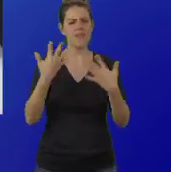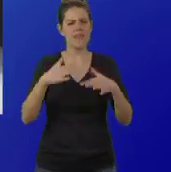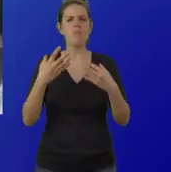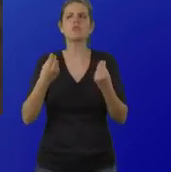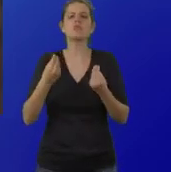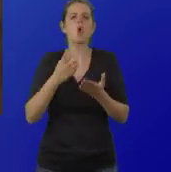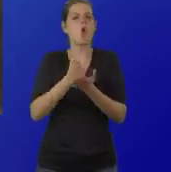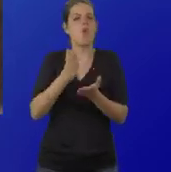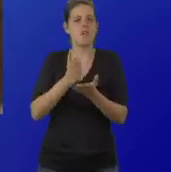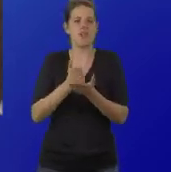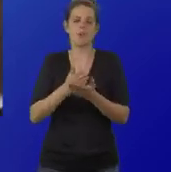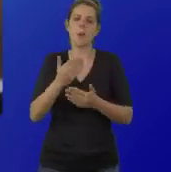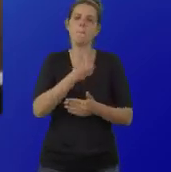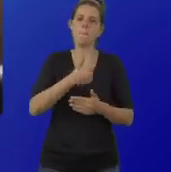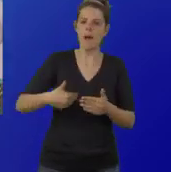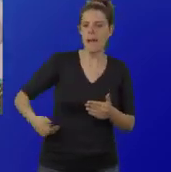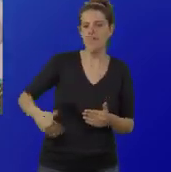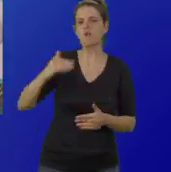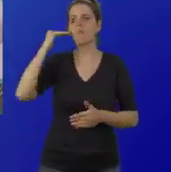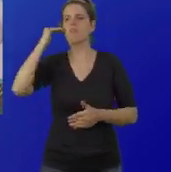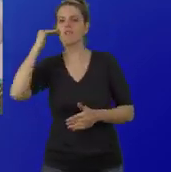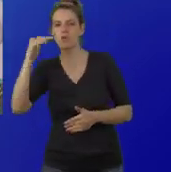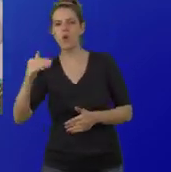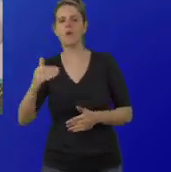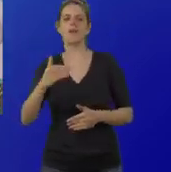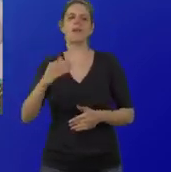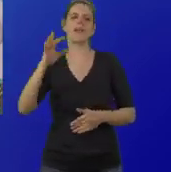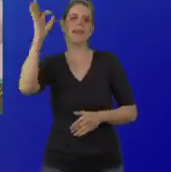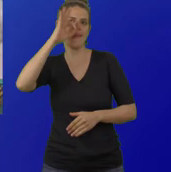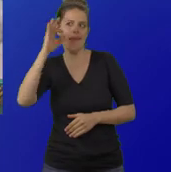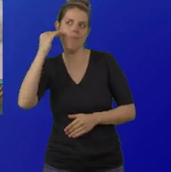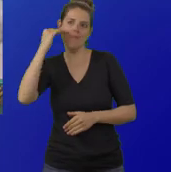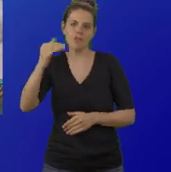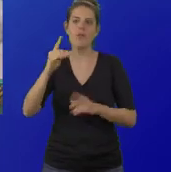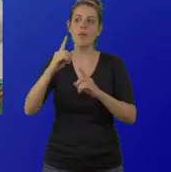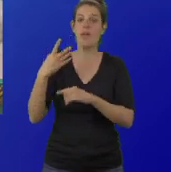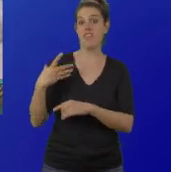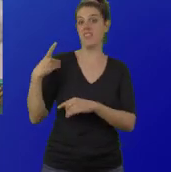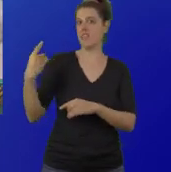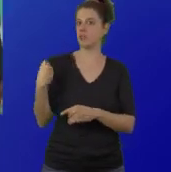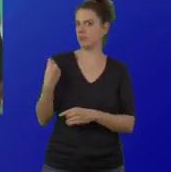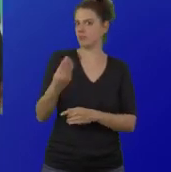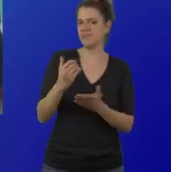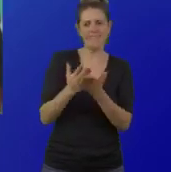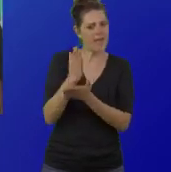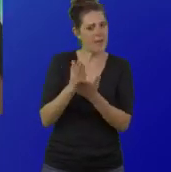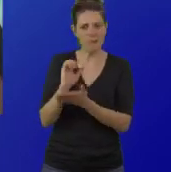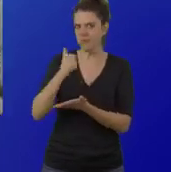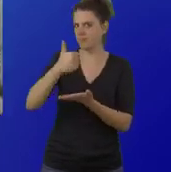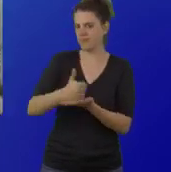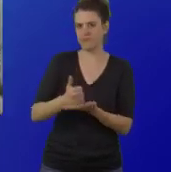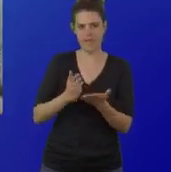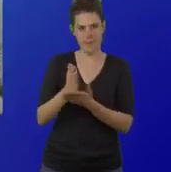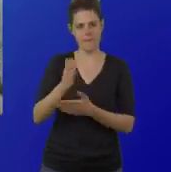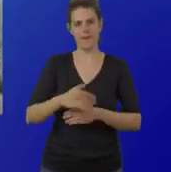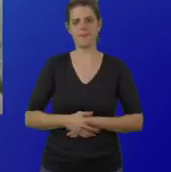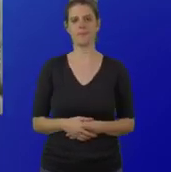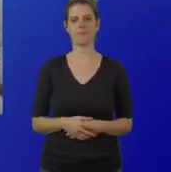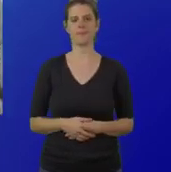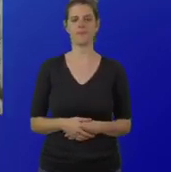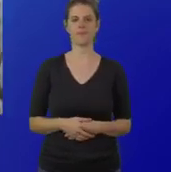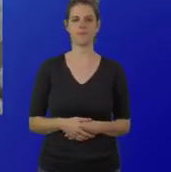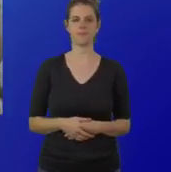mucha colaboración entre los maestros, con la maestra de clase, la teacher, el director, que también siempre estuvo presente de un principio.